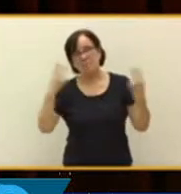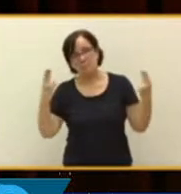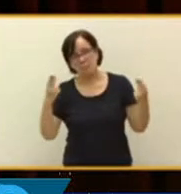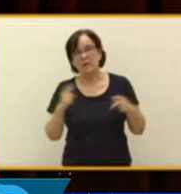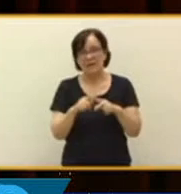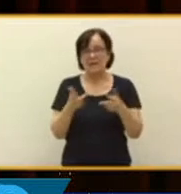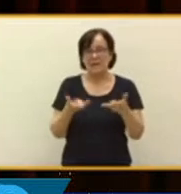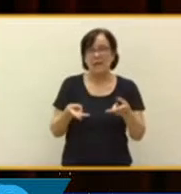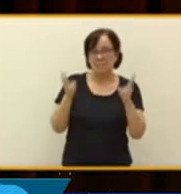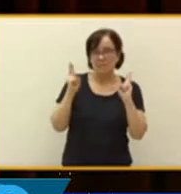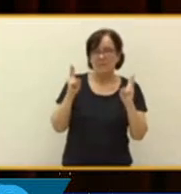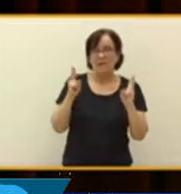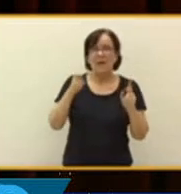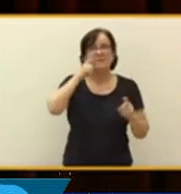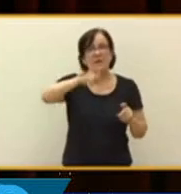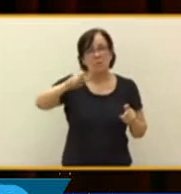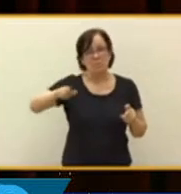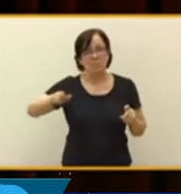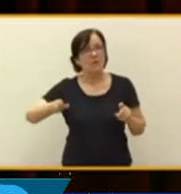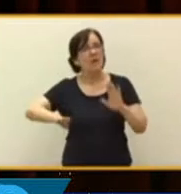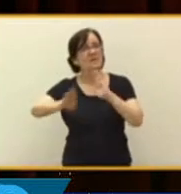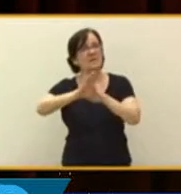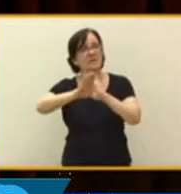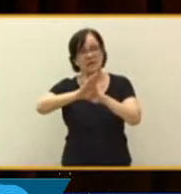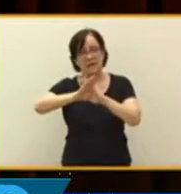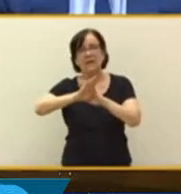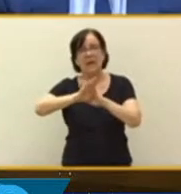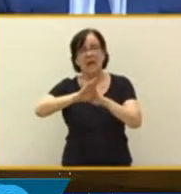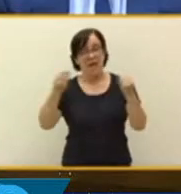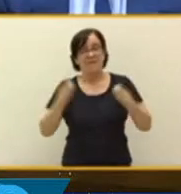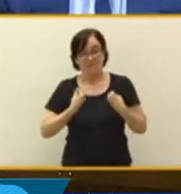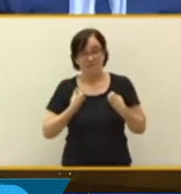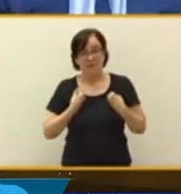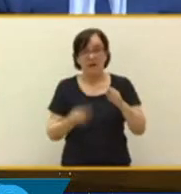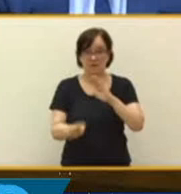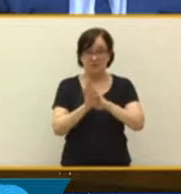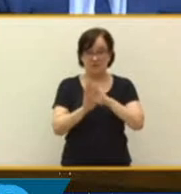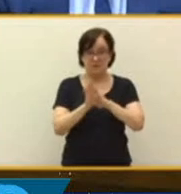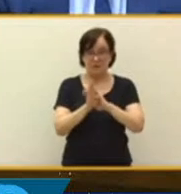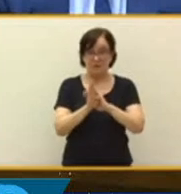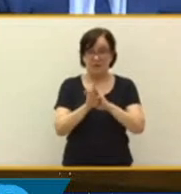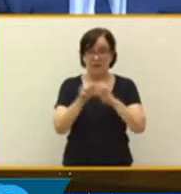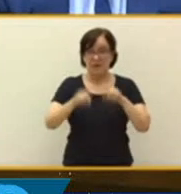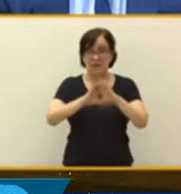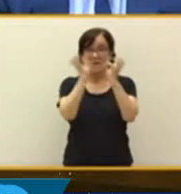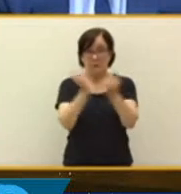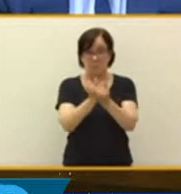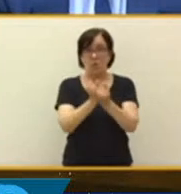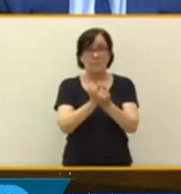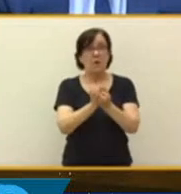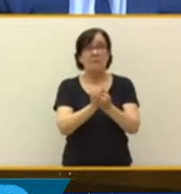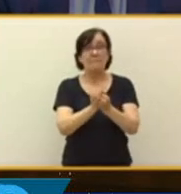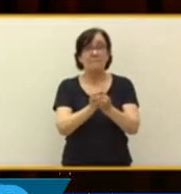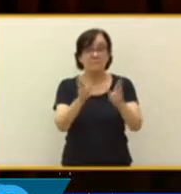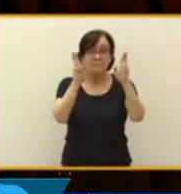pues ya vemos que el tema de esta estupidez no solamente se queda en la izquierda madrileña, sino que cruza, cruza los mares. O a lo mejor es que cuando llegan